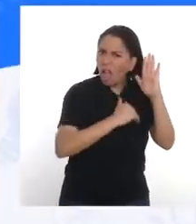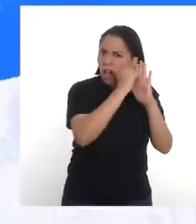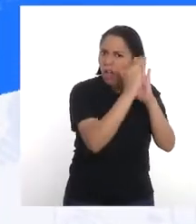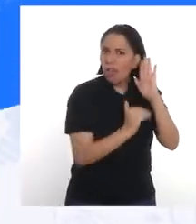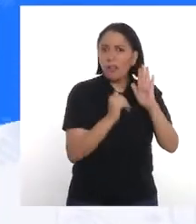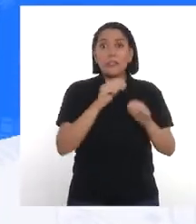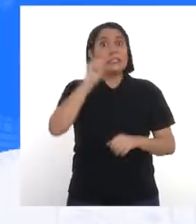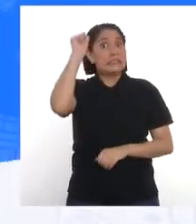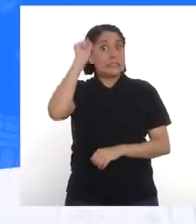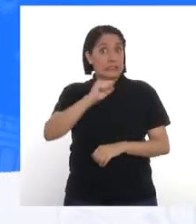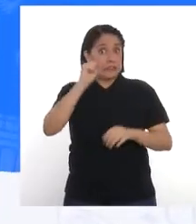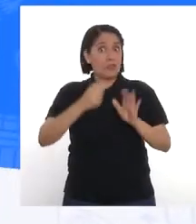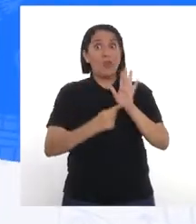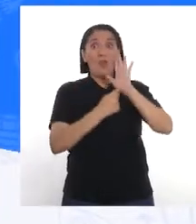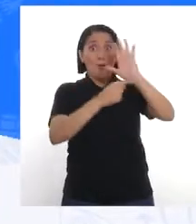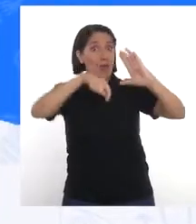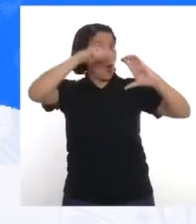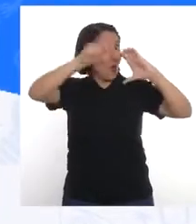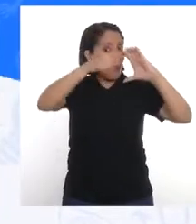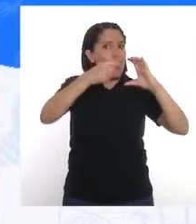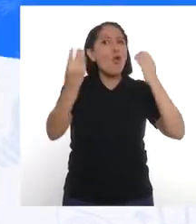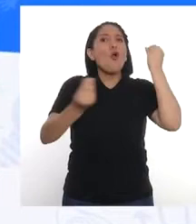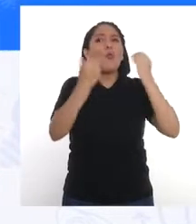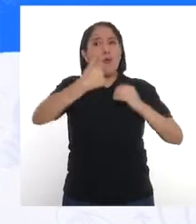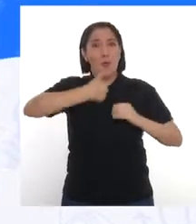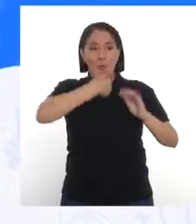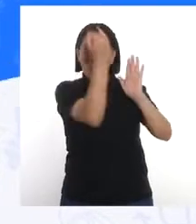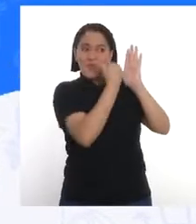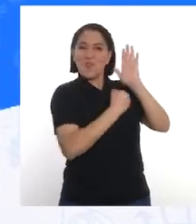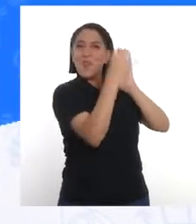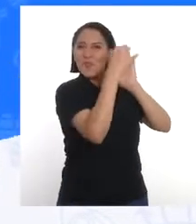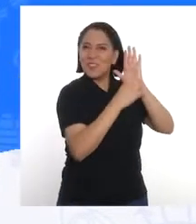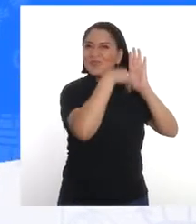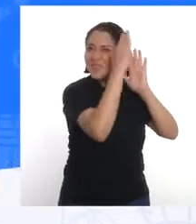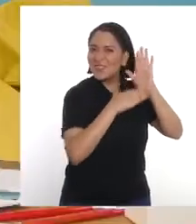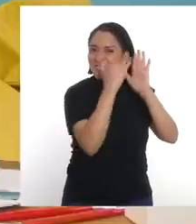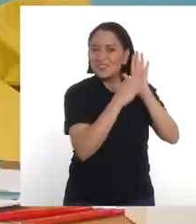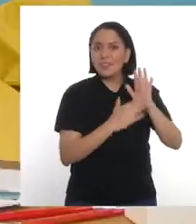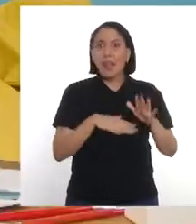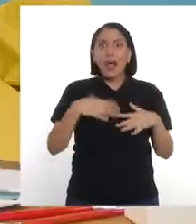que sí! Y tengo un video de cómo es que pinto mis cómics usando la tecnología.